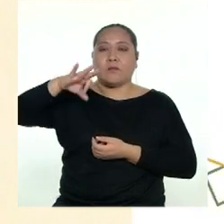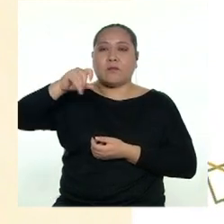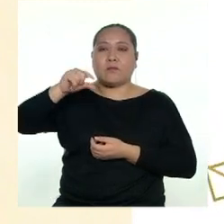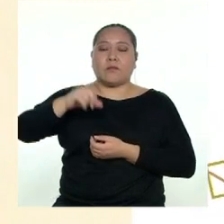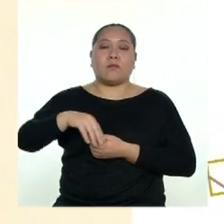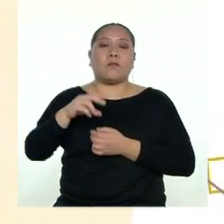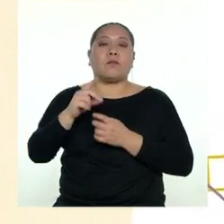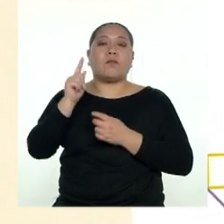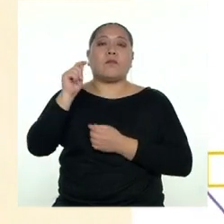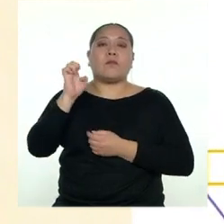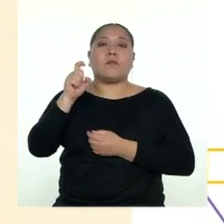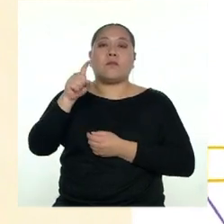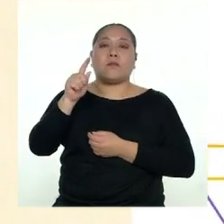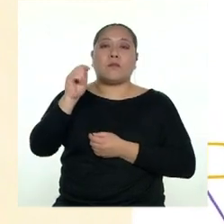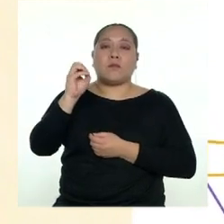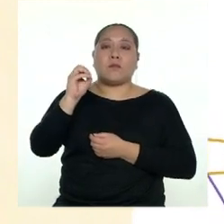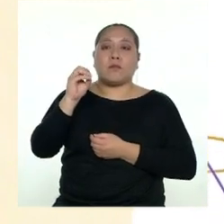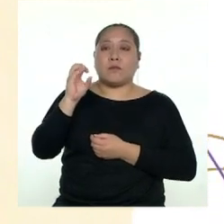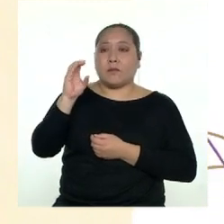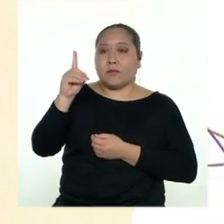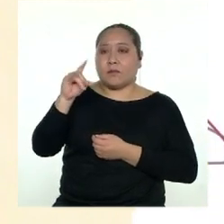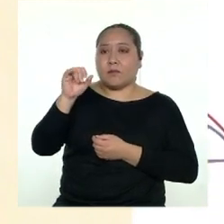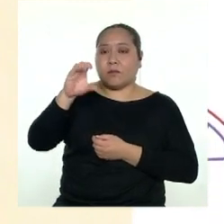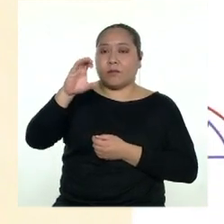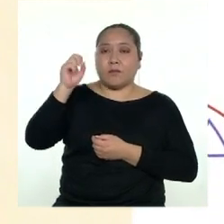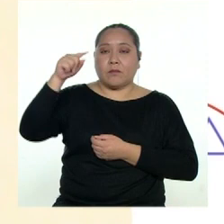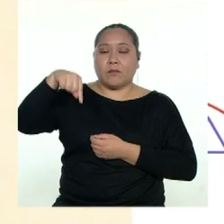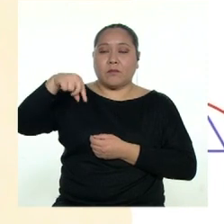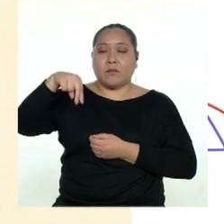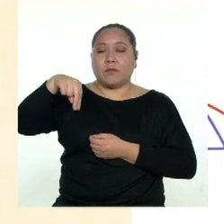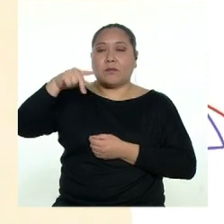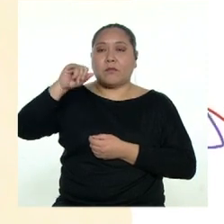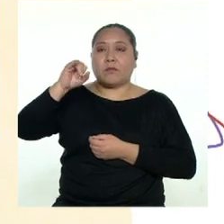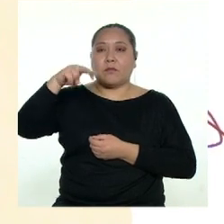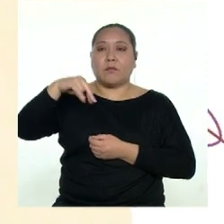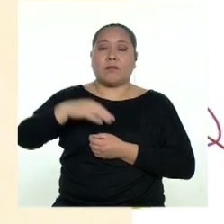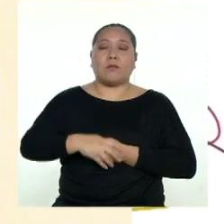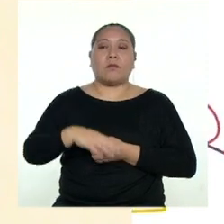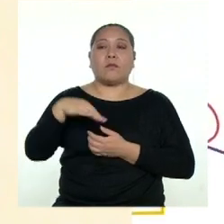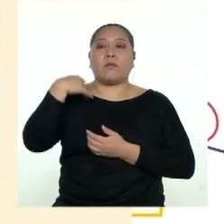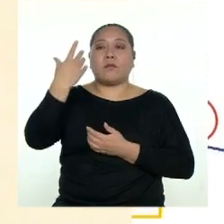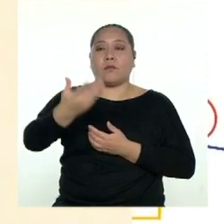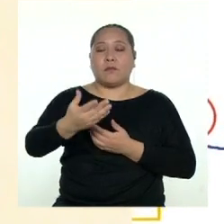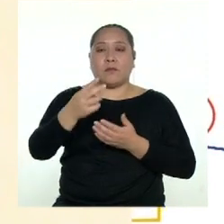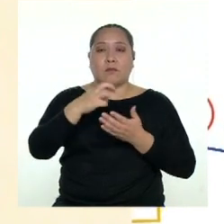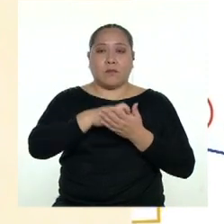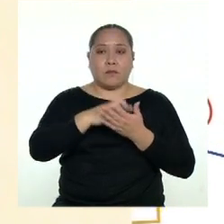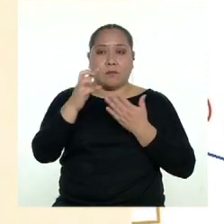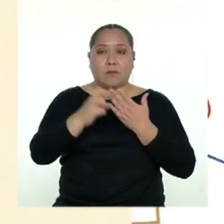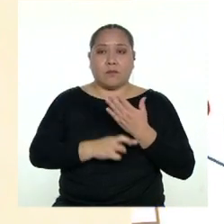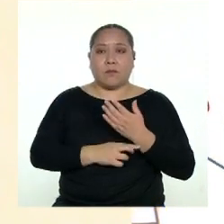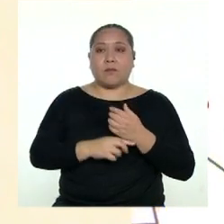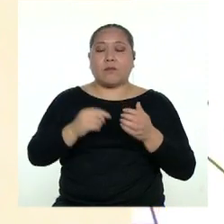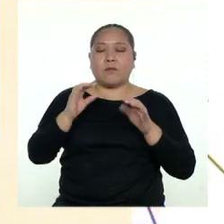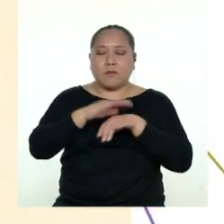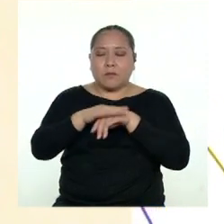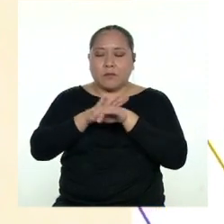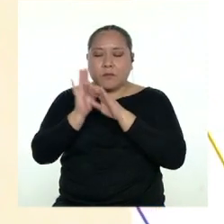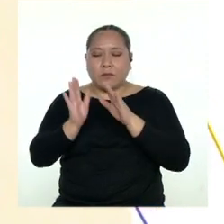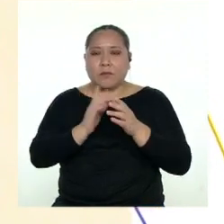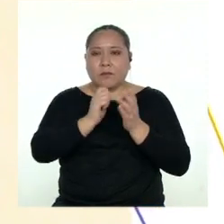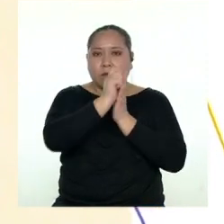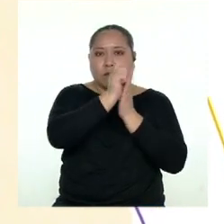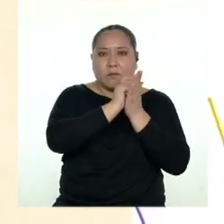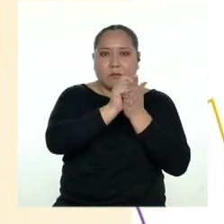texto discontinuo. 3. En la siguiente planificaremos nuestra infografía sobre la convivencia saludable y realizaremos la primera